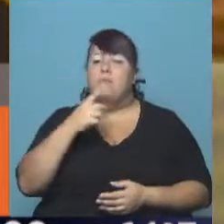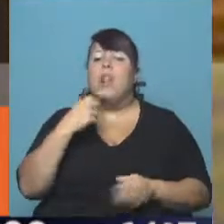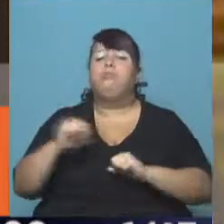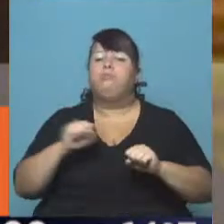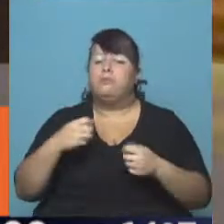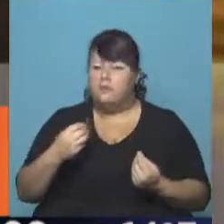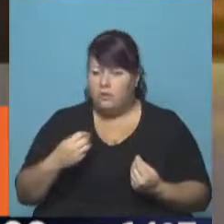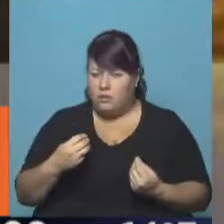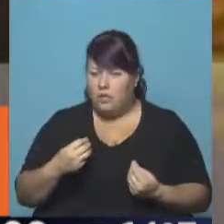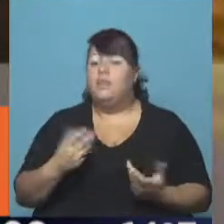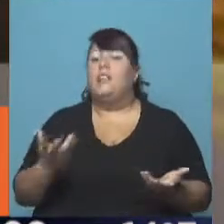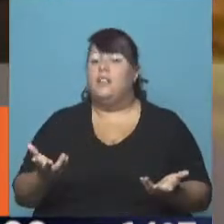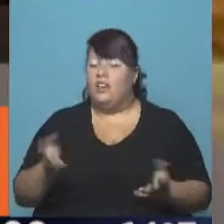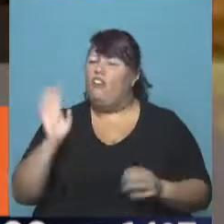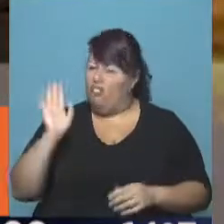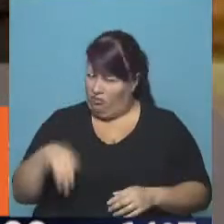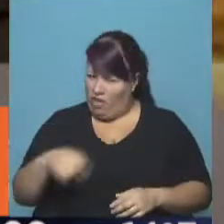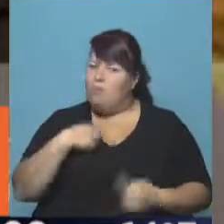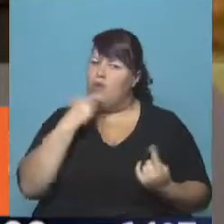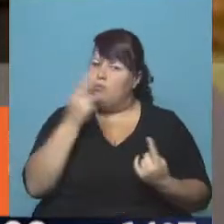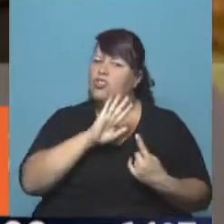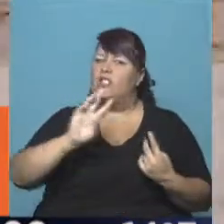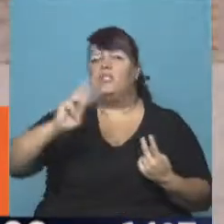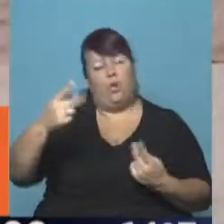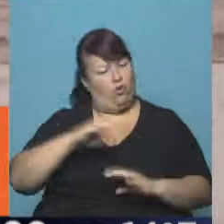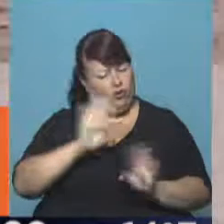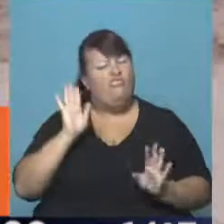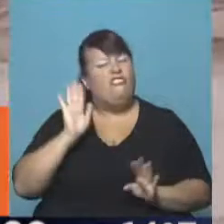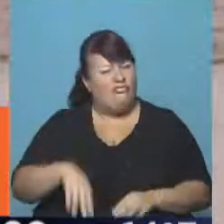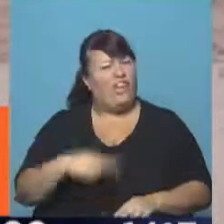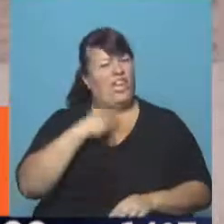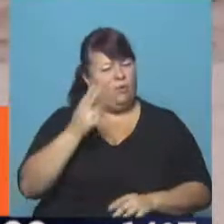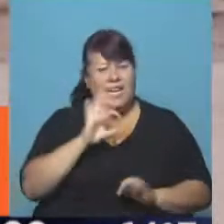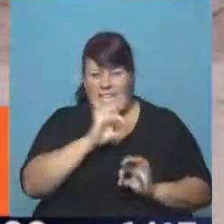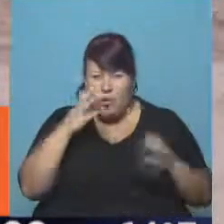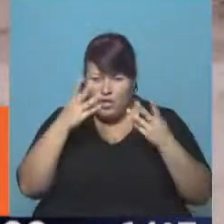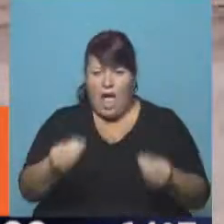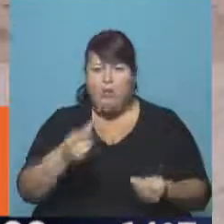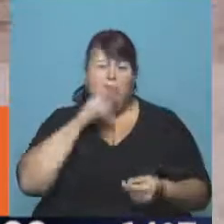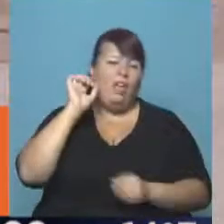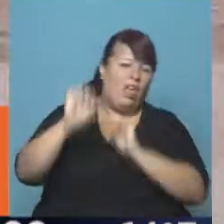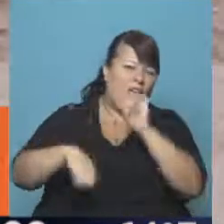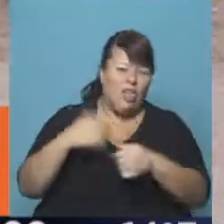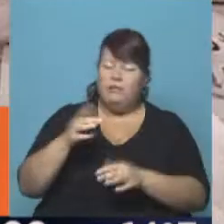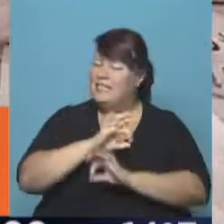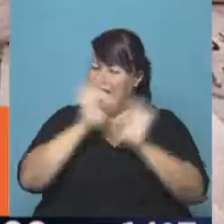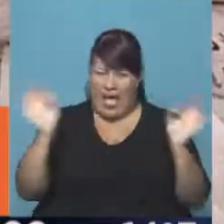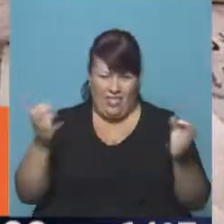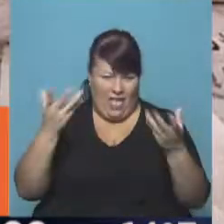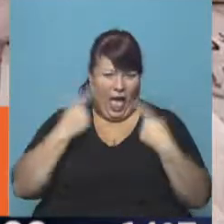electrocutado a perder un hijo pero muy fea la dieta ayudas antes que nadie te escucha